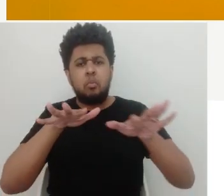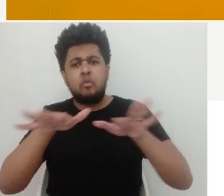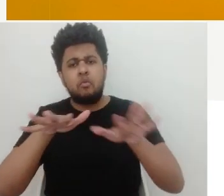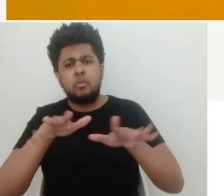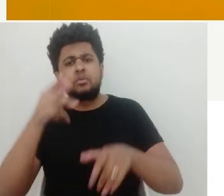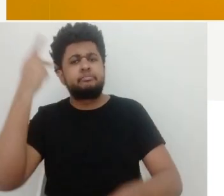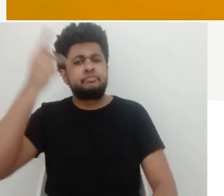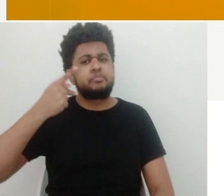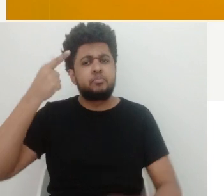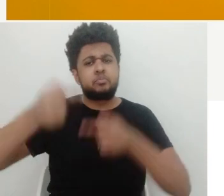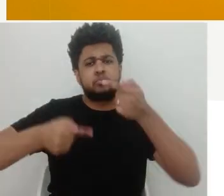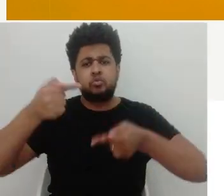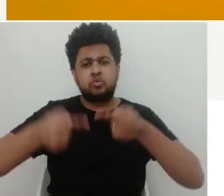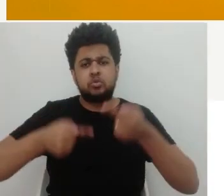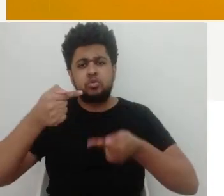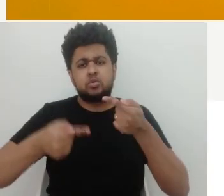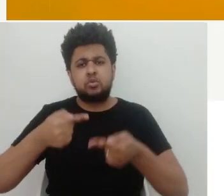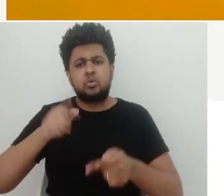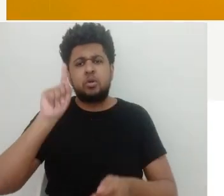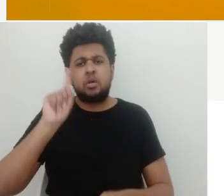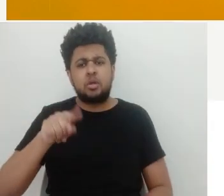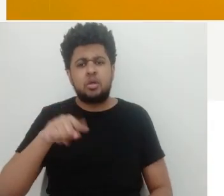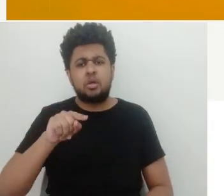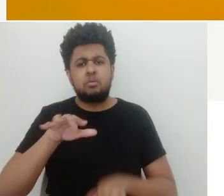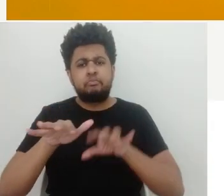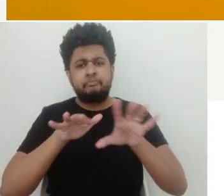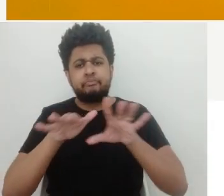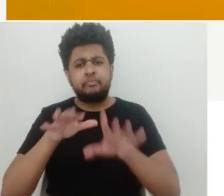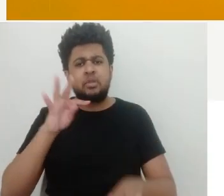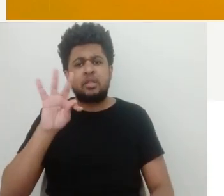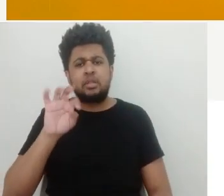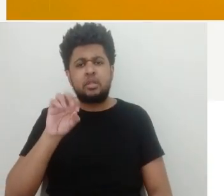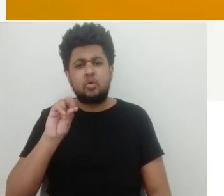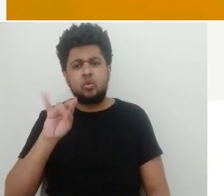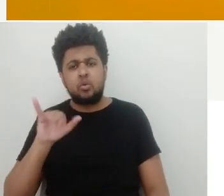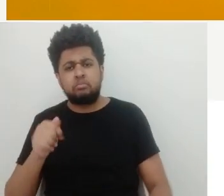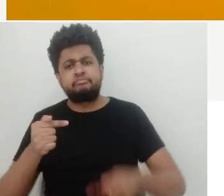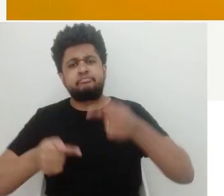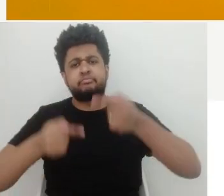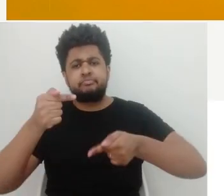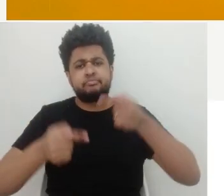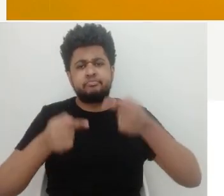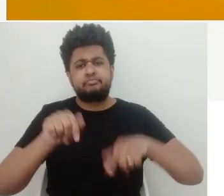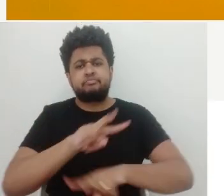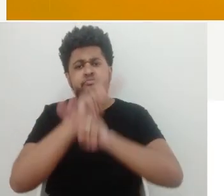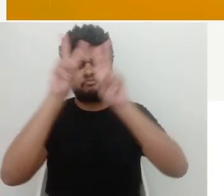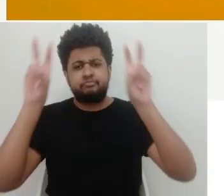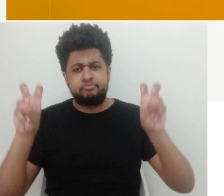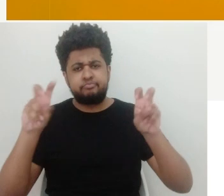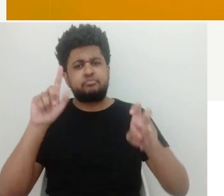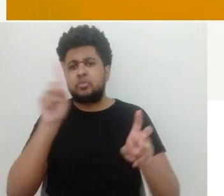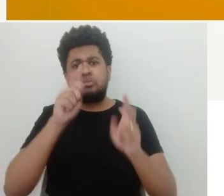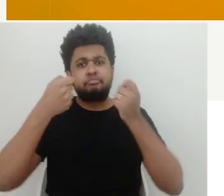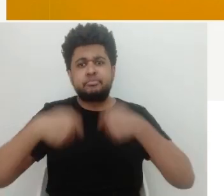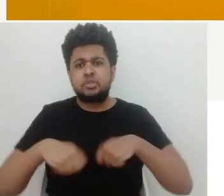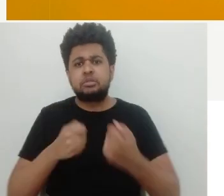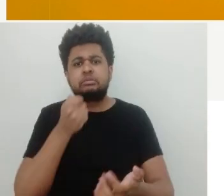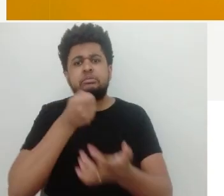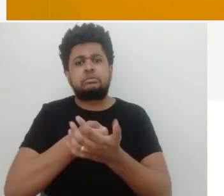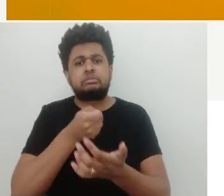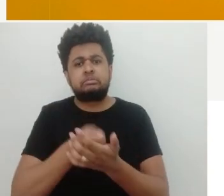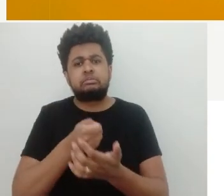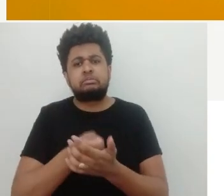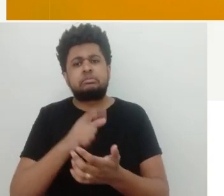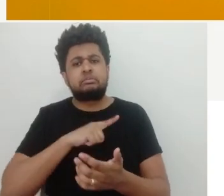teoría hacia la discusión de asuntos que no necesariamente estaban en el marco de reflexión, como por ejemplo el tema